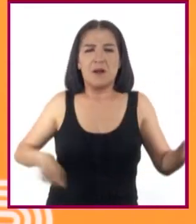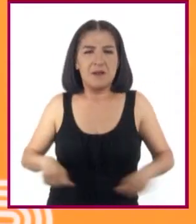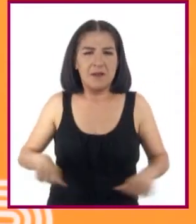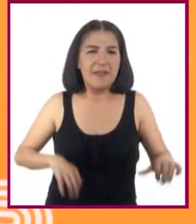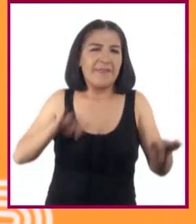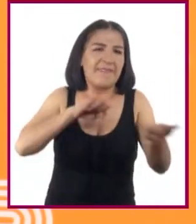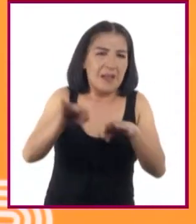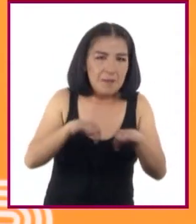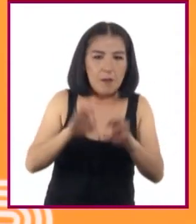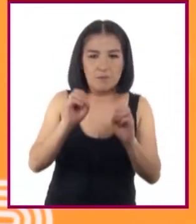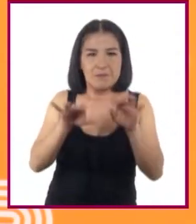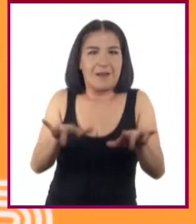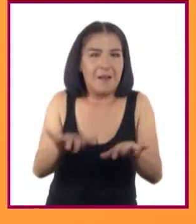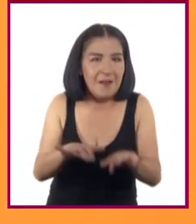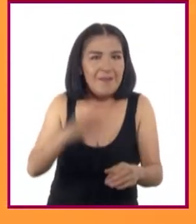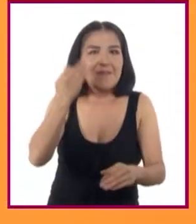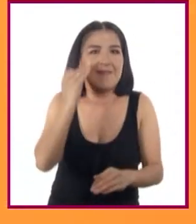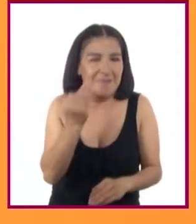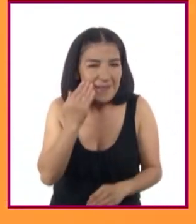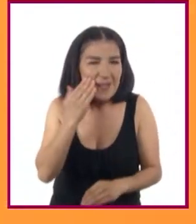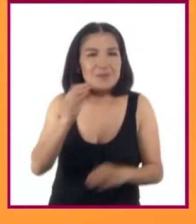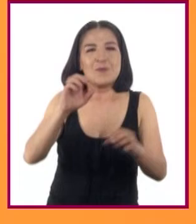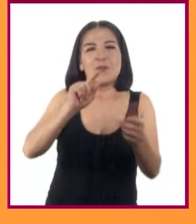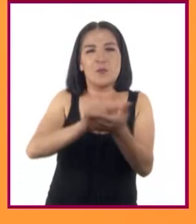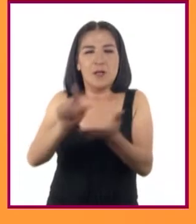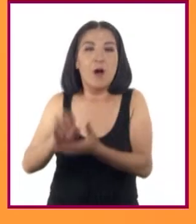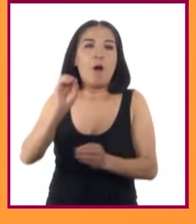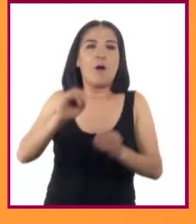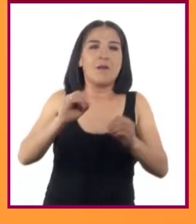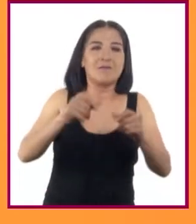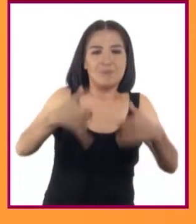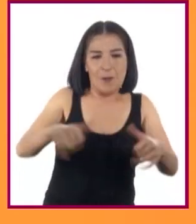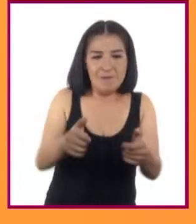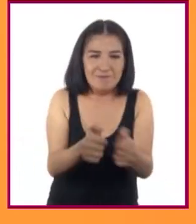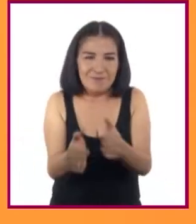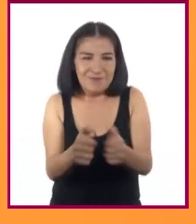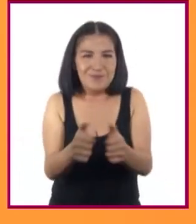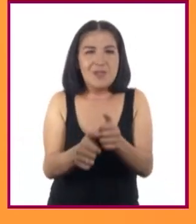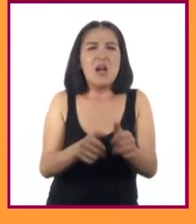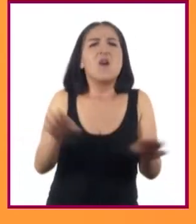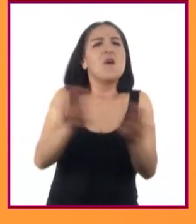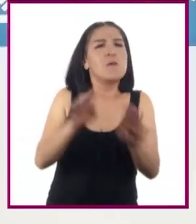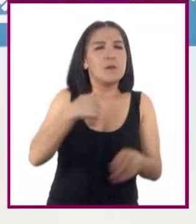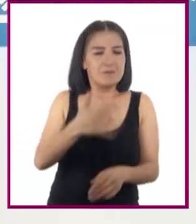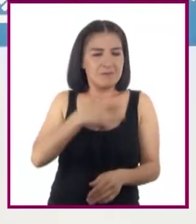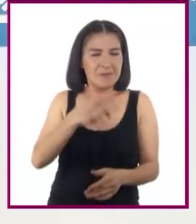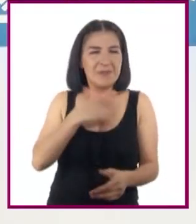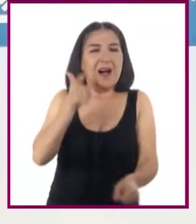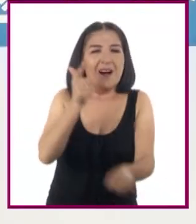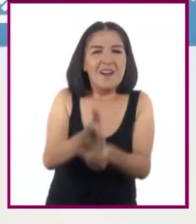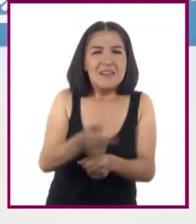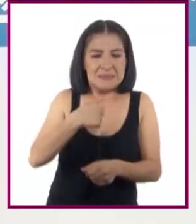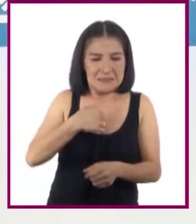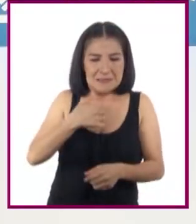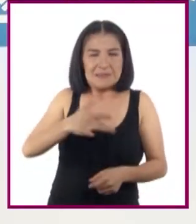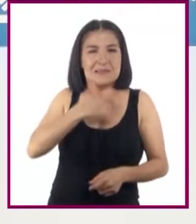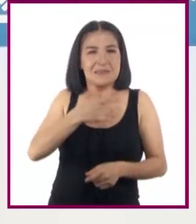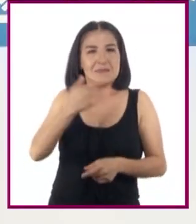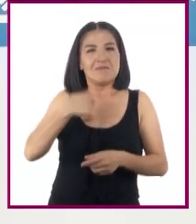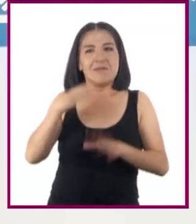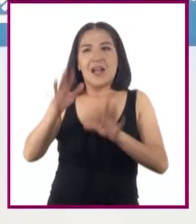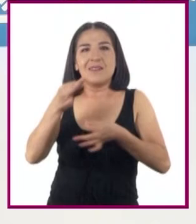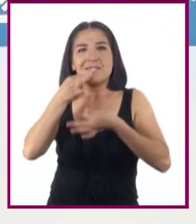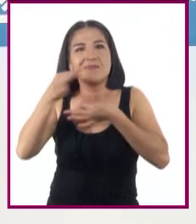trabajo, las redes sociales o los videojuegos. Pero ¿cómo darnos cuenta que se genera una adicción en esos